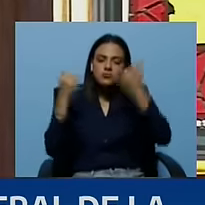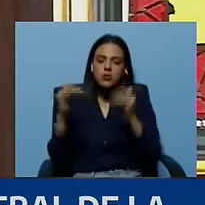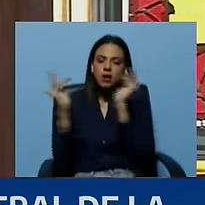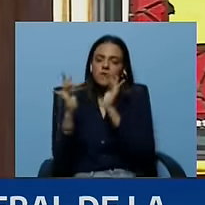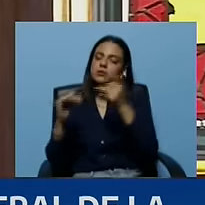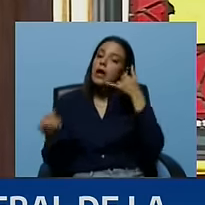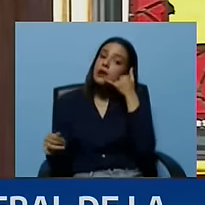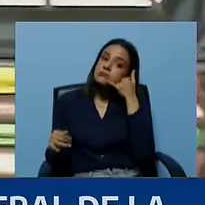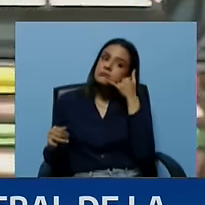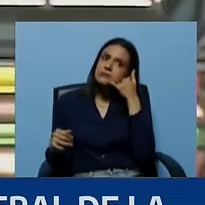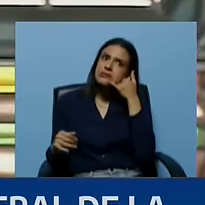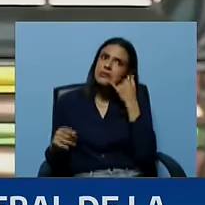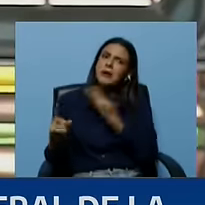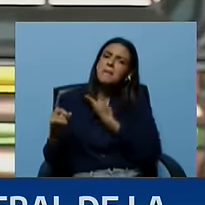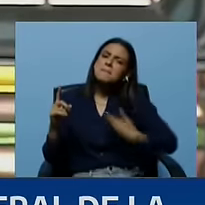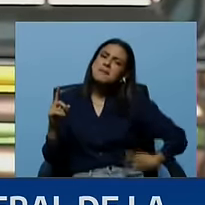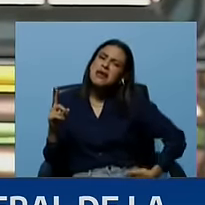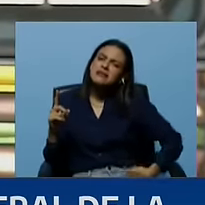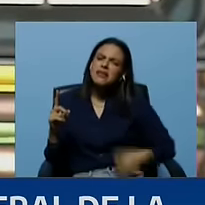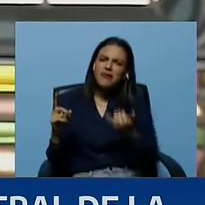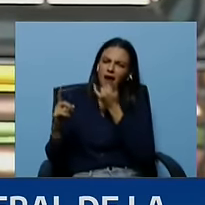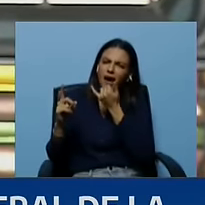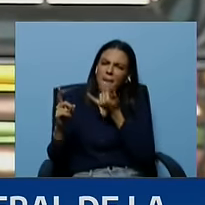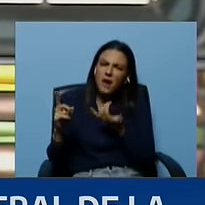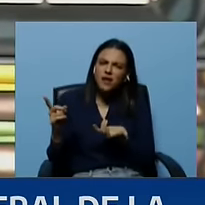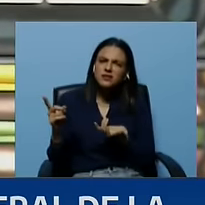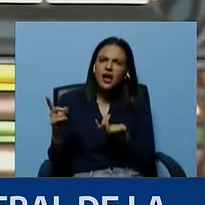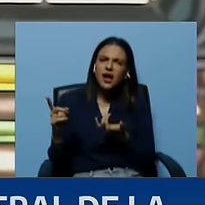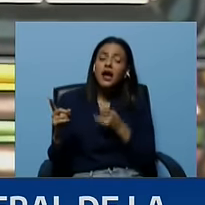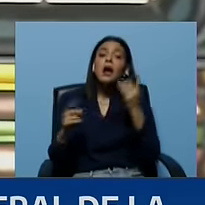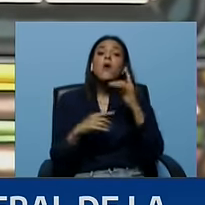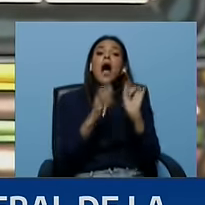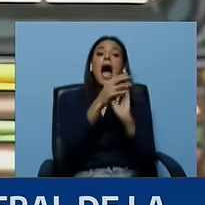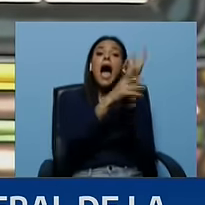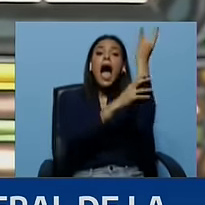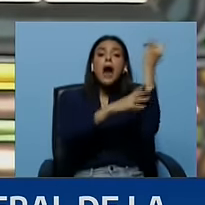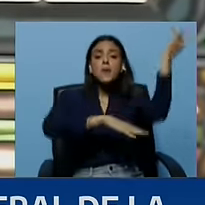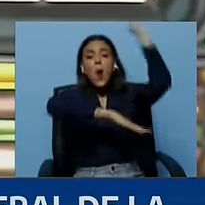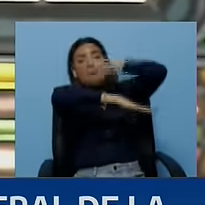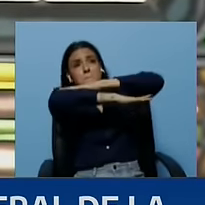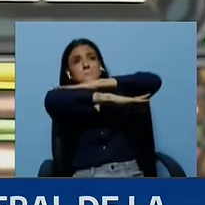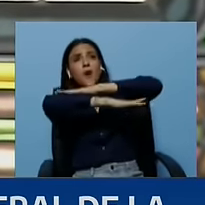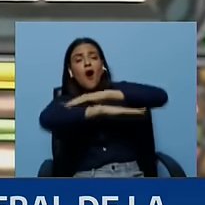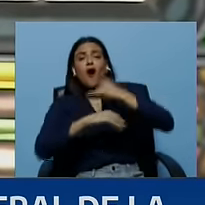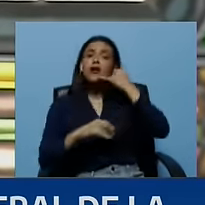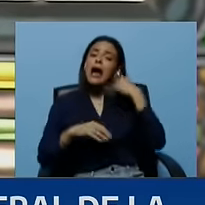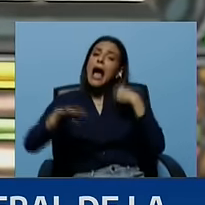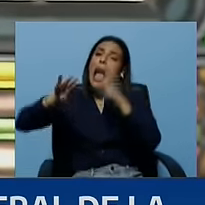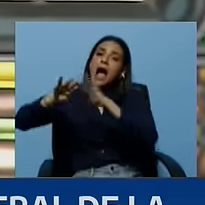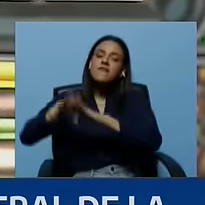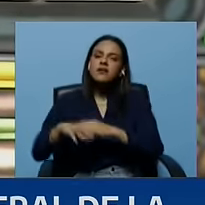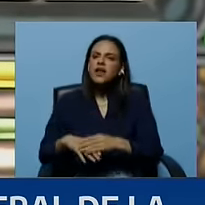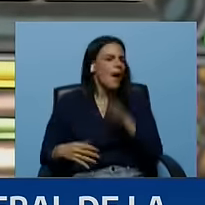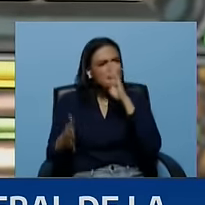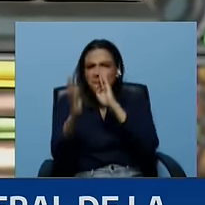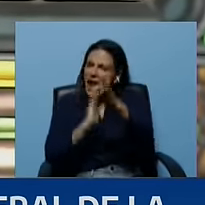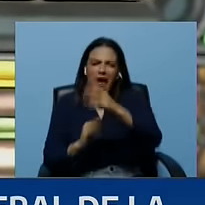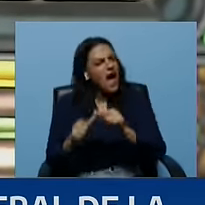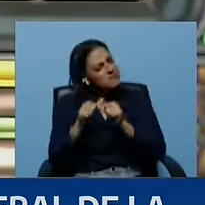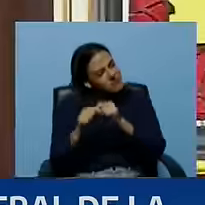Me llamó, presidente, y lo que te pasa, la voz así, me cayó un árbol encima. Yo le dije, pa'lante,